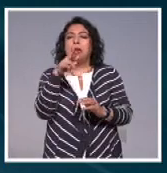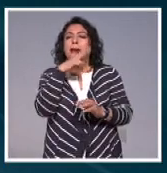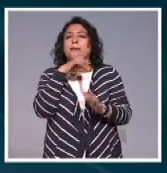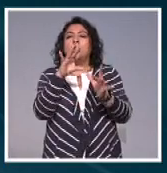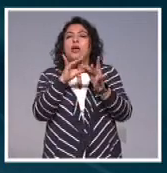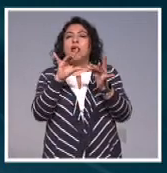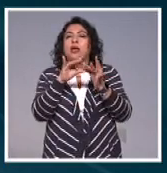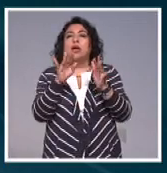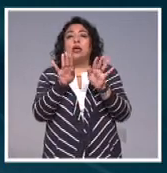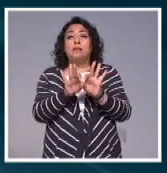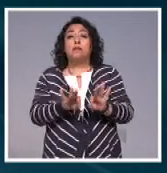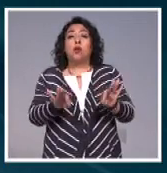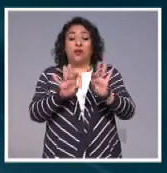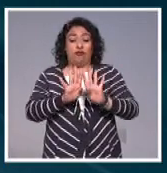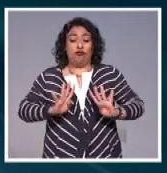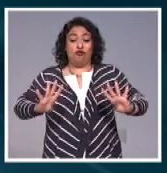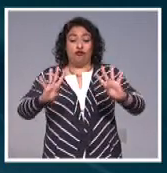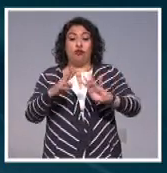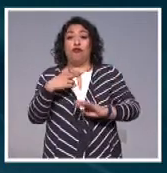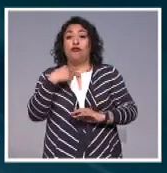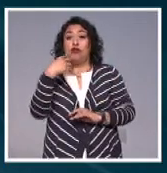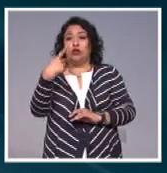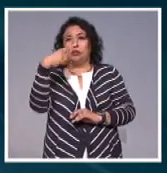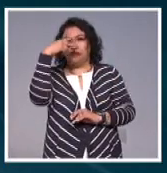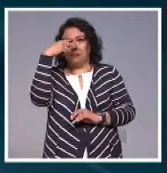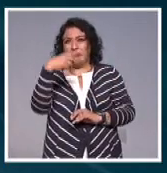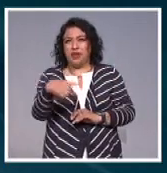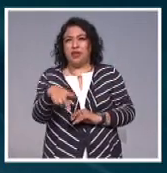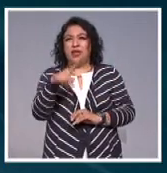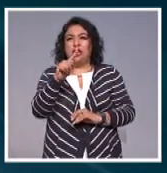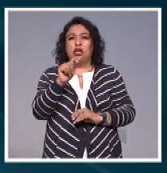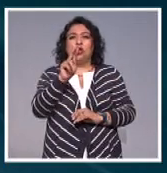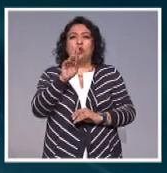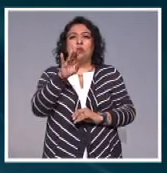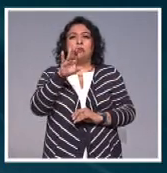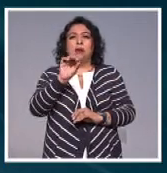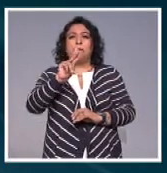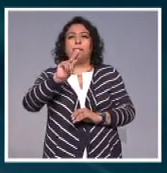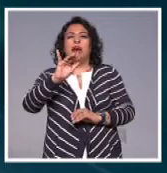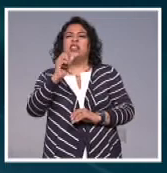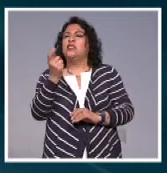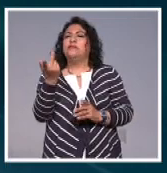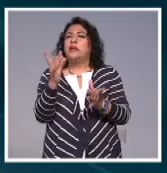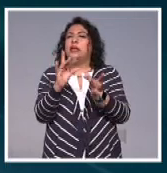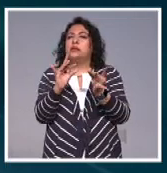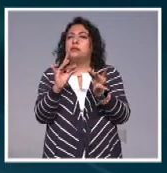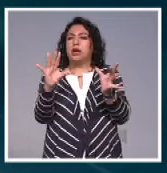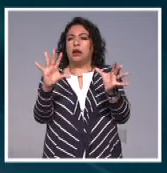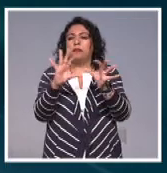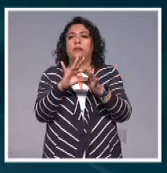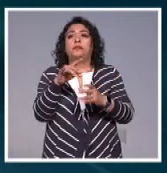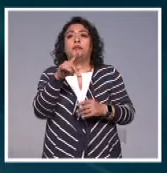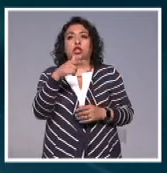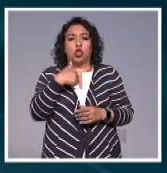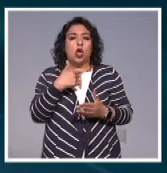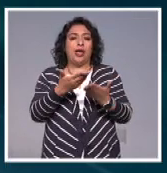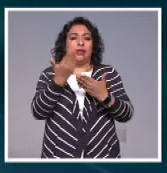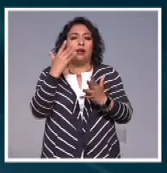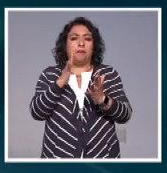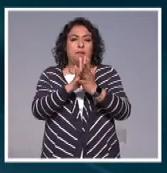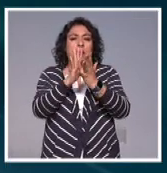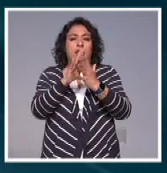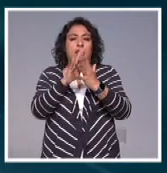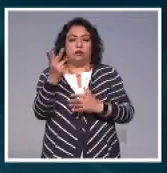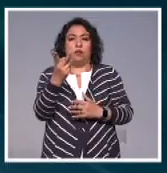de tu relación con este importante ensamble vocal mexicano que es Tumben Pash. Yo estuve colaborando con